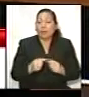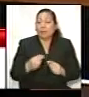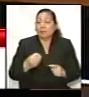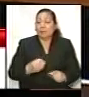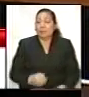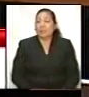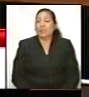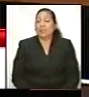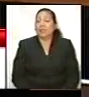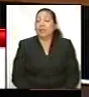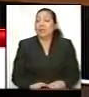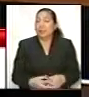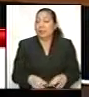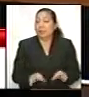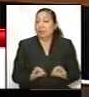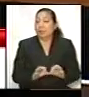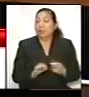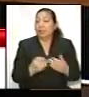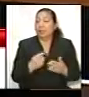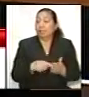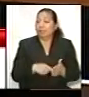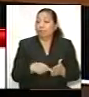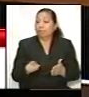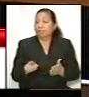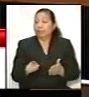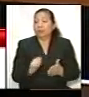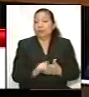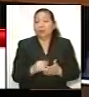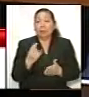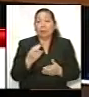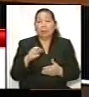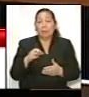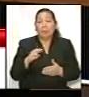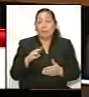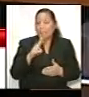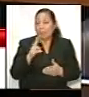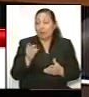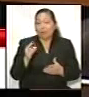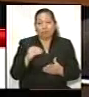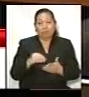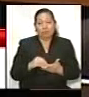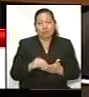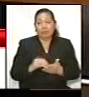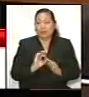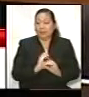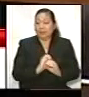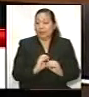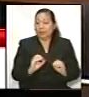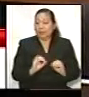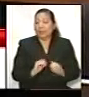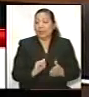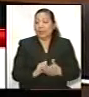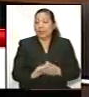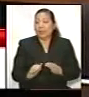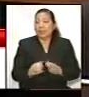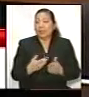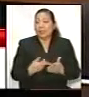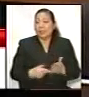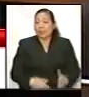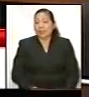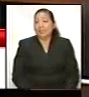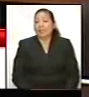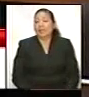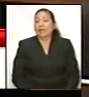especiales. Esto es importante porque lo habíamos excluido y se pensaba solo en Promperú y no habíamos incluido a la autoridad que hace las